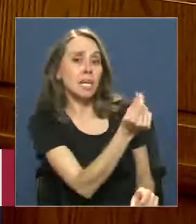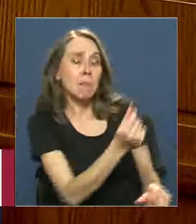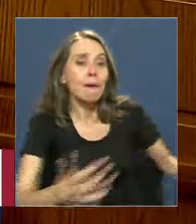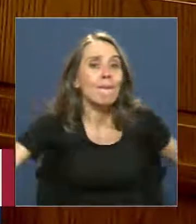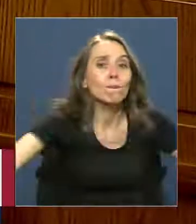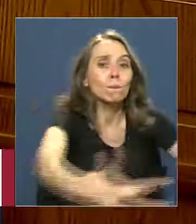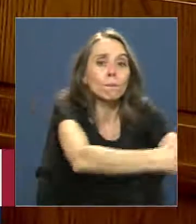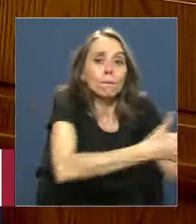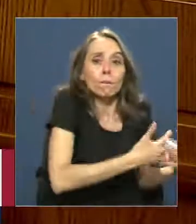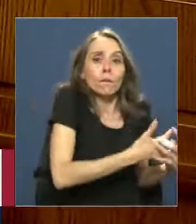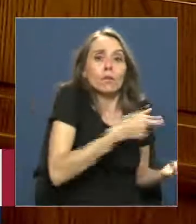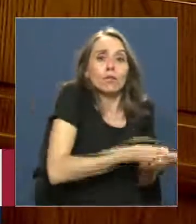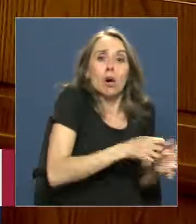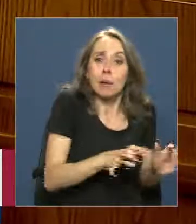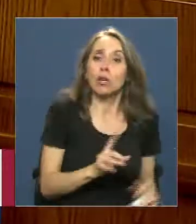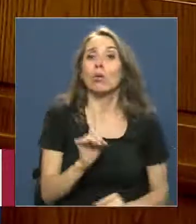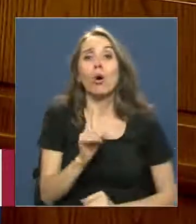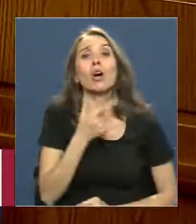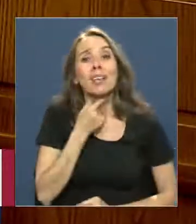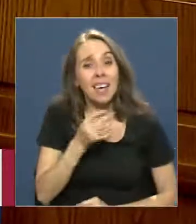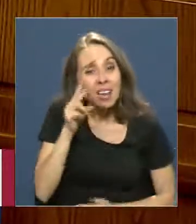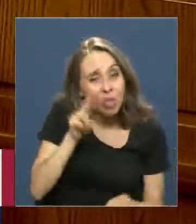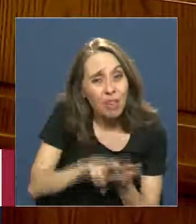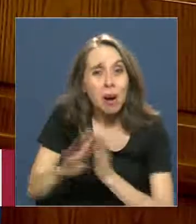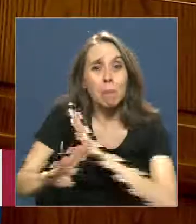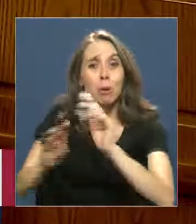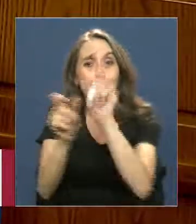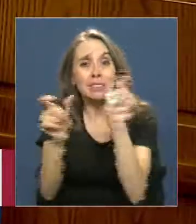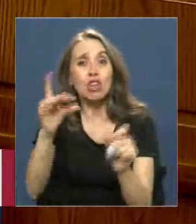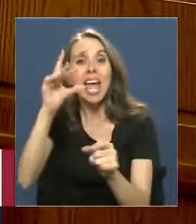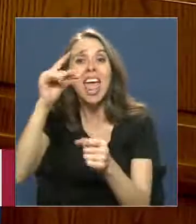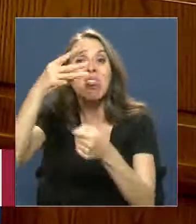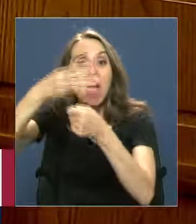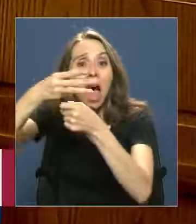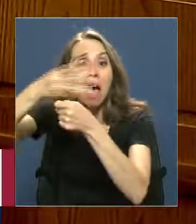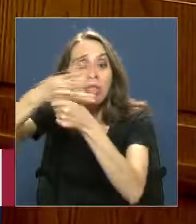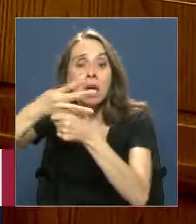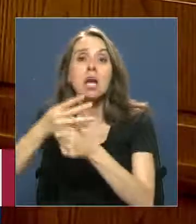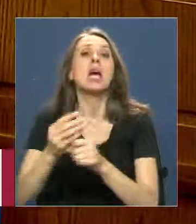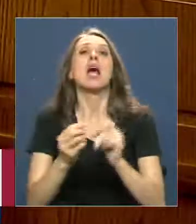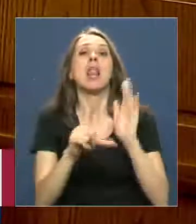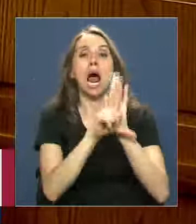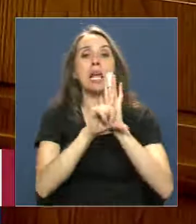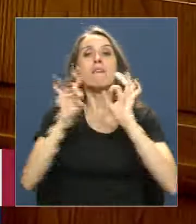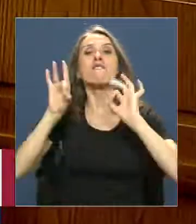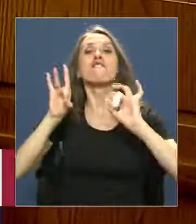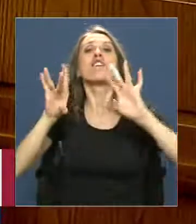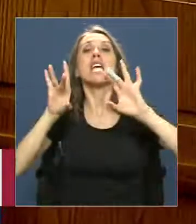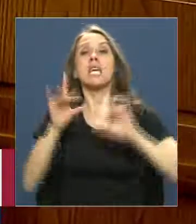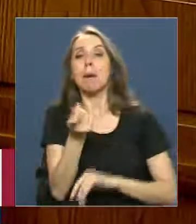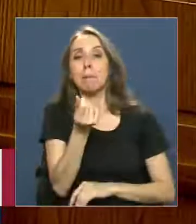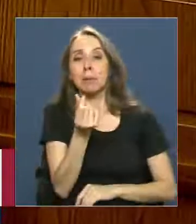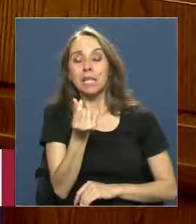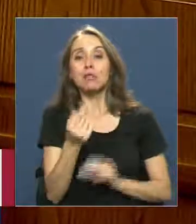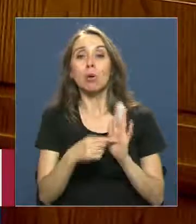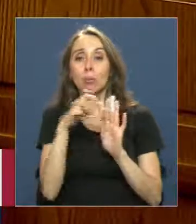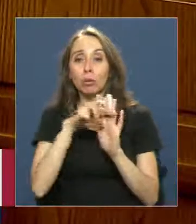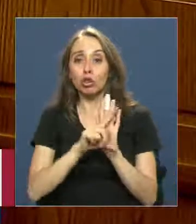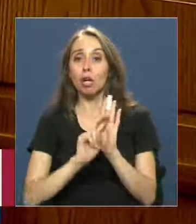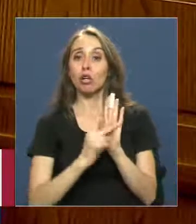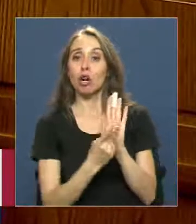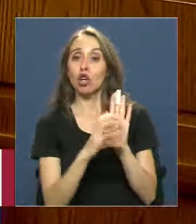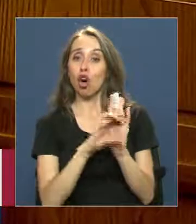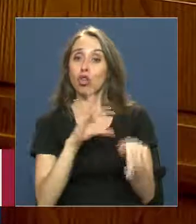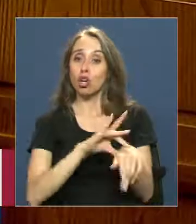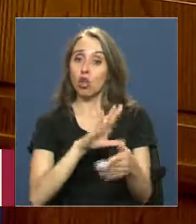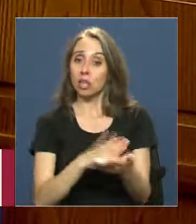servicios esenciales. Si queremos proteger de verdad a los adultos mayores, tenemos que fijar precios, y este proyecto de modificación del Código Sanitario va